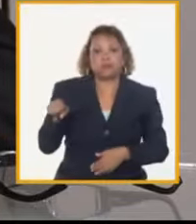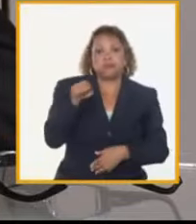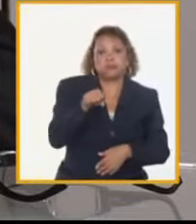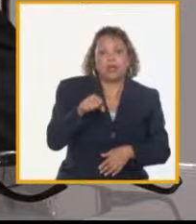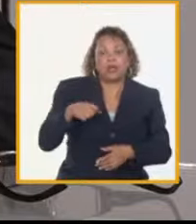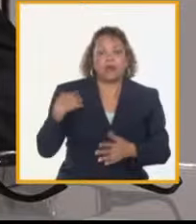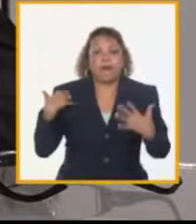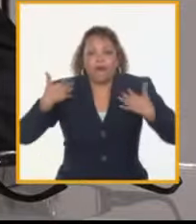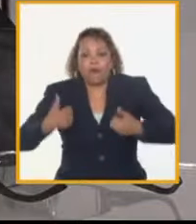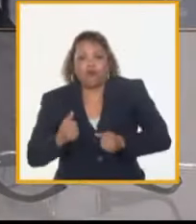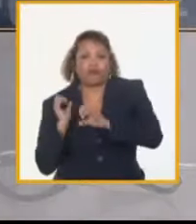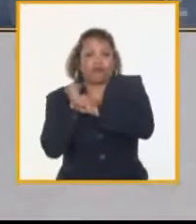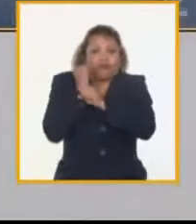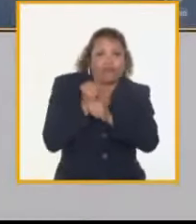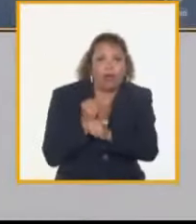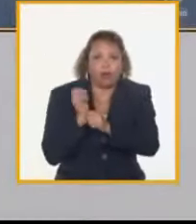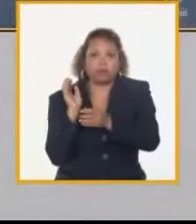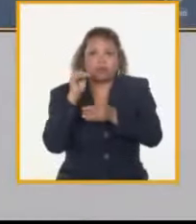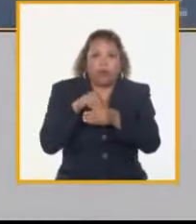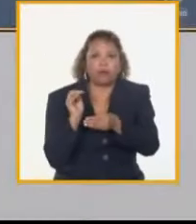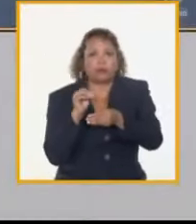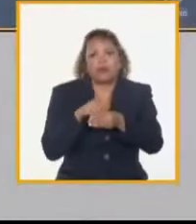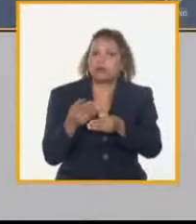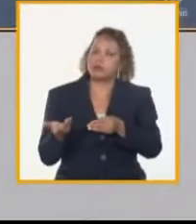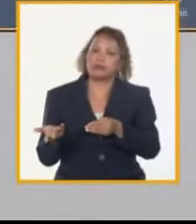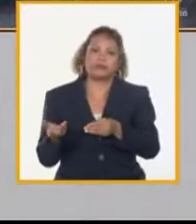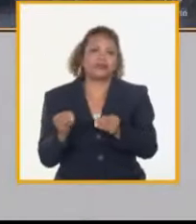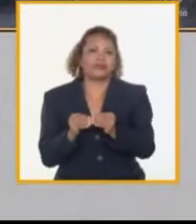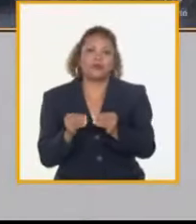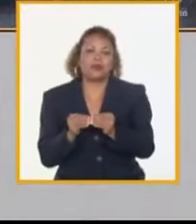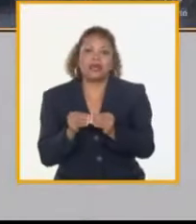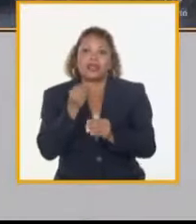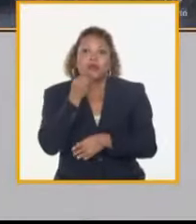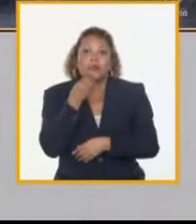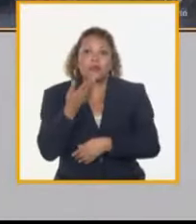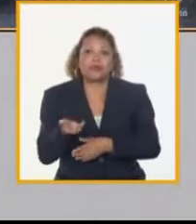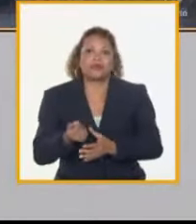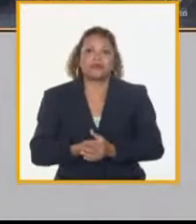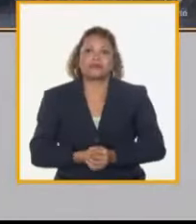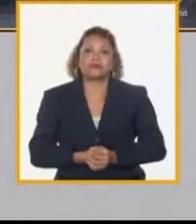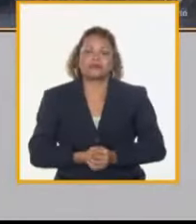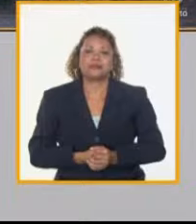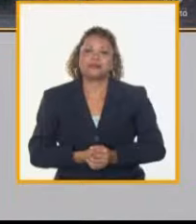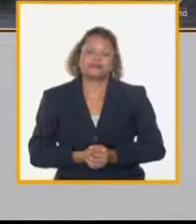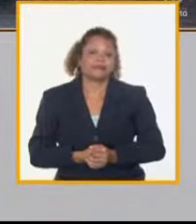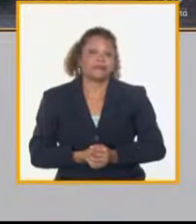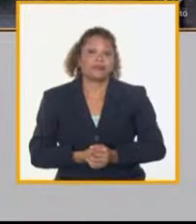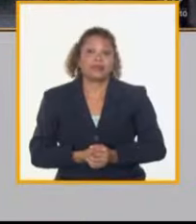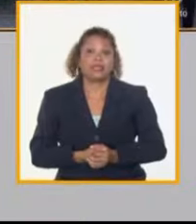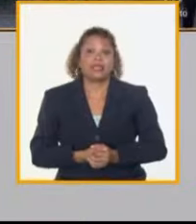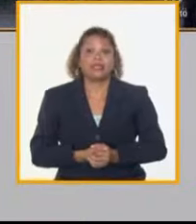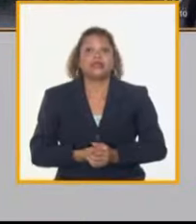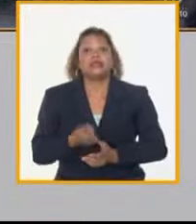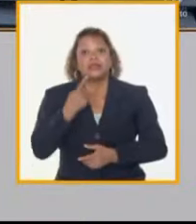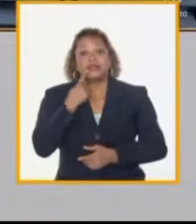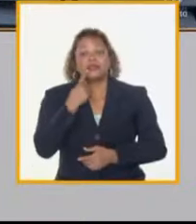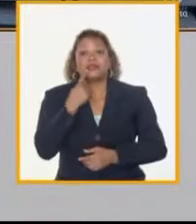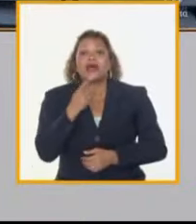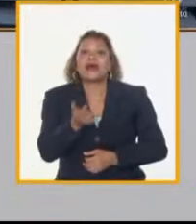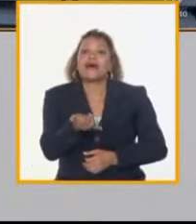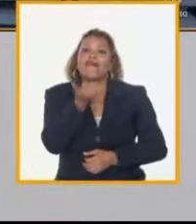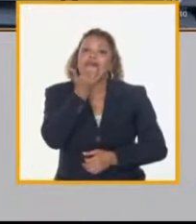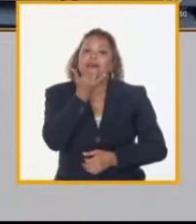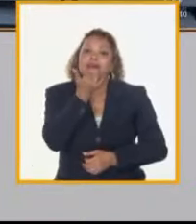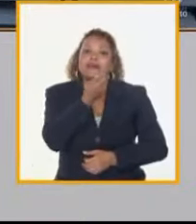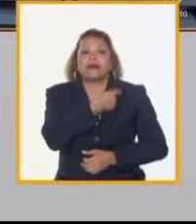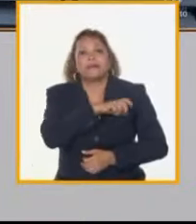aprobamos, le damos la oportunidad a que los pasajeros vengan cargados de equipaje, entonces lo que priva a los demás pasajeros